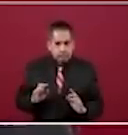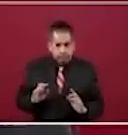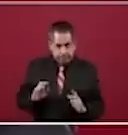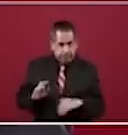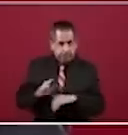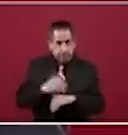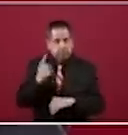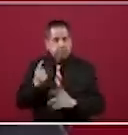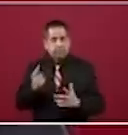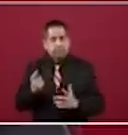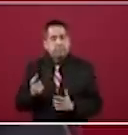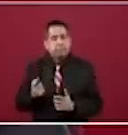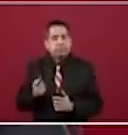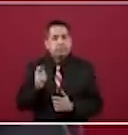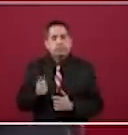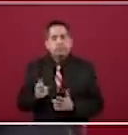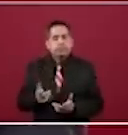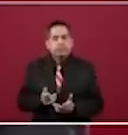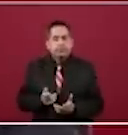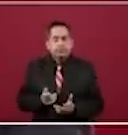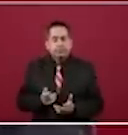porque de